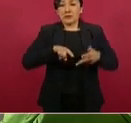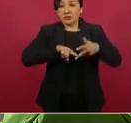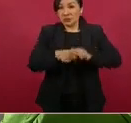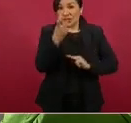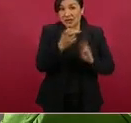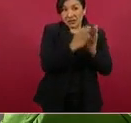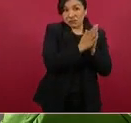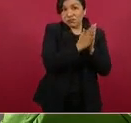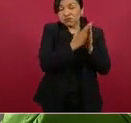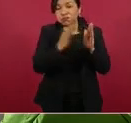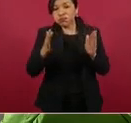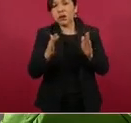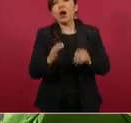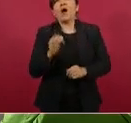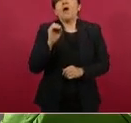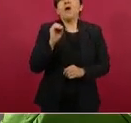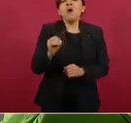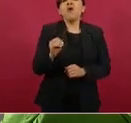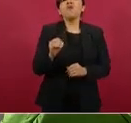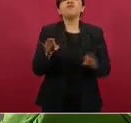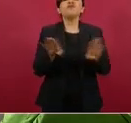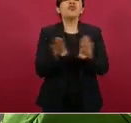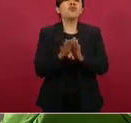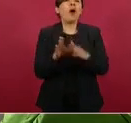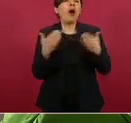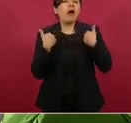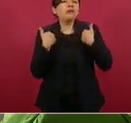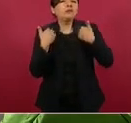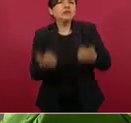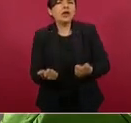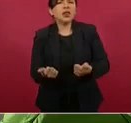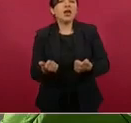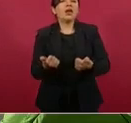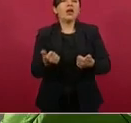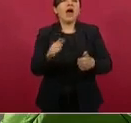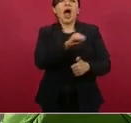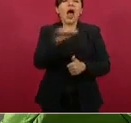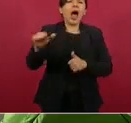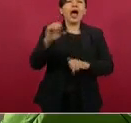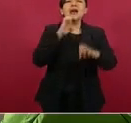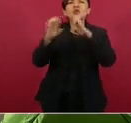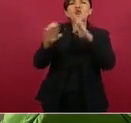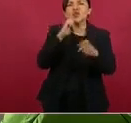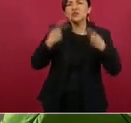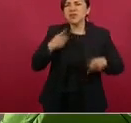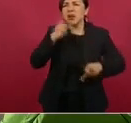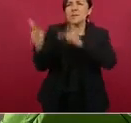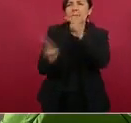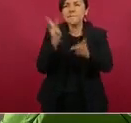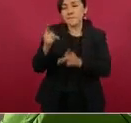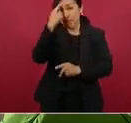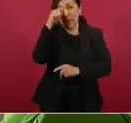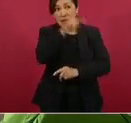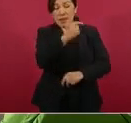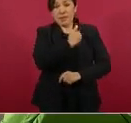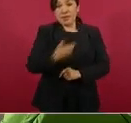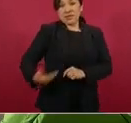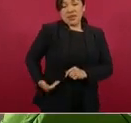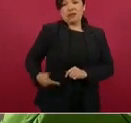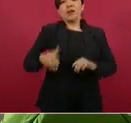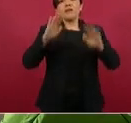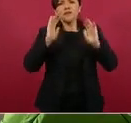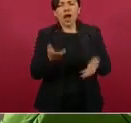Tal vez a partir de entonces, o de una lectura febril de las encuestas, Al presidente de la República se